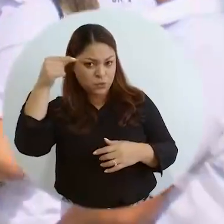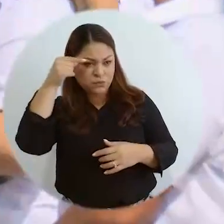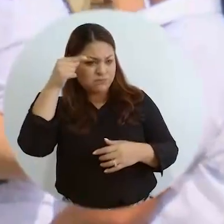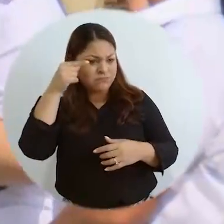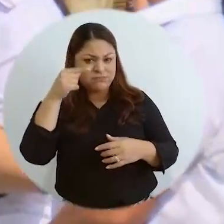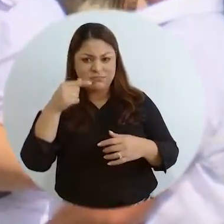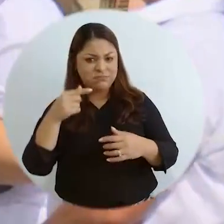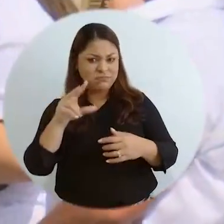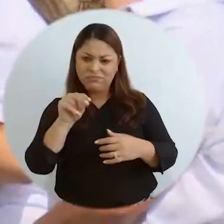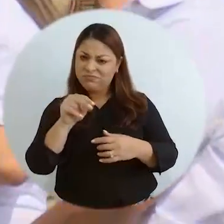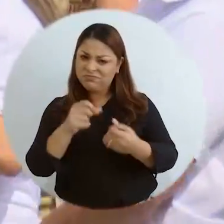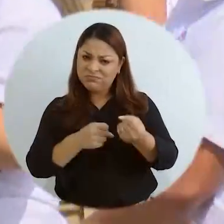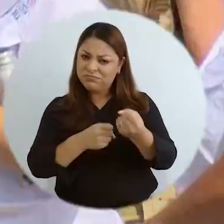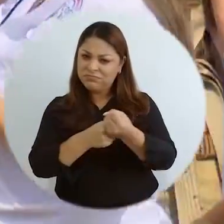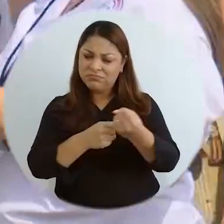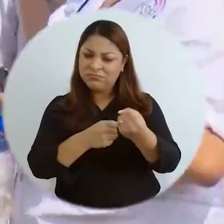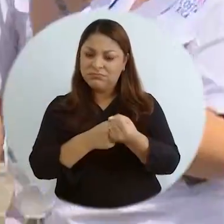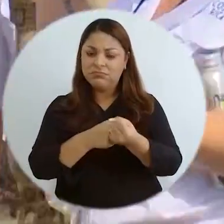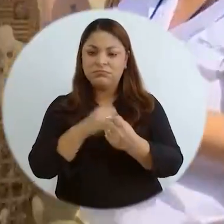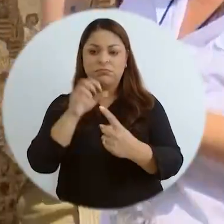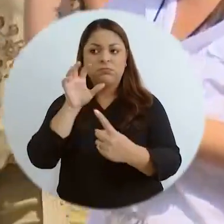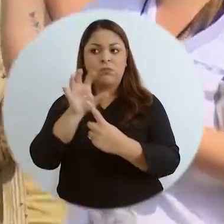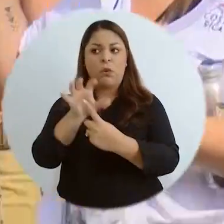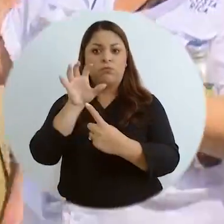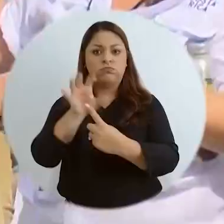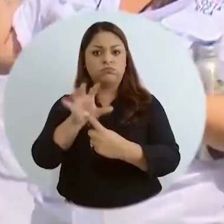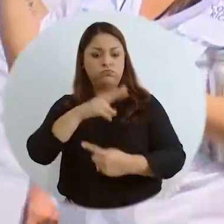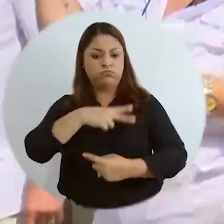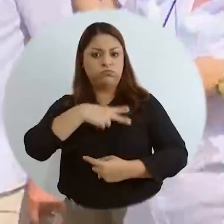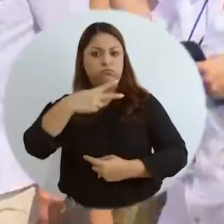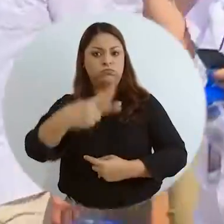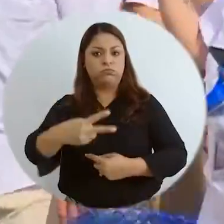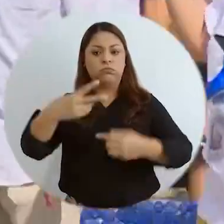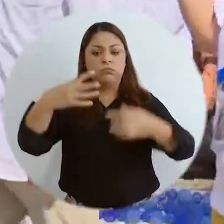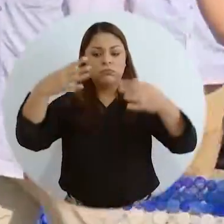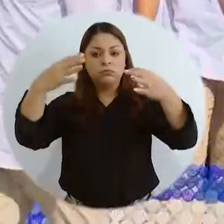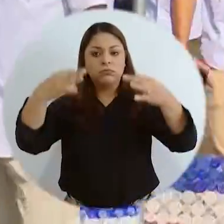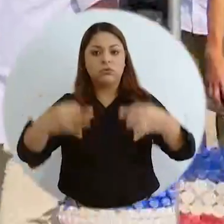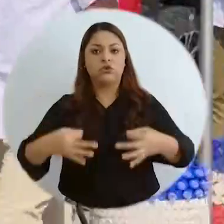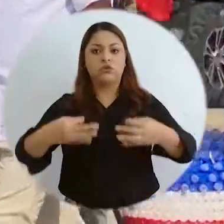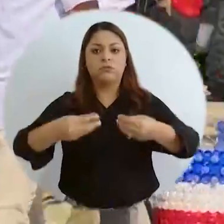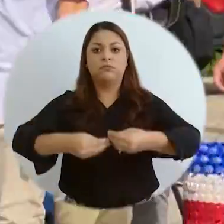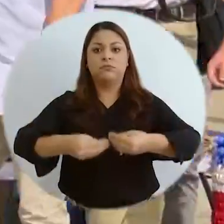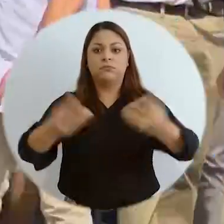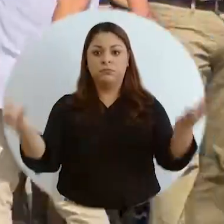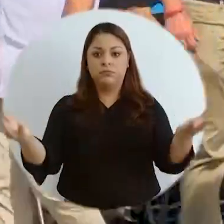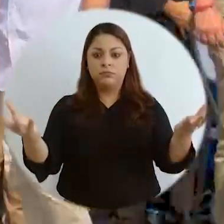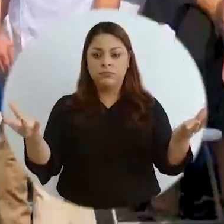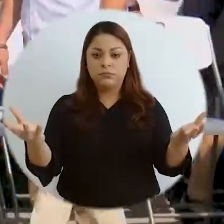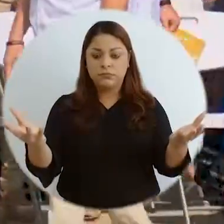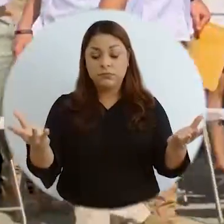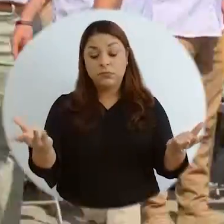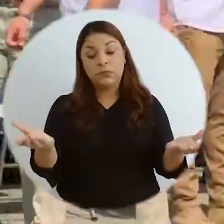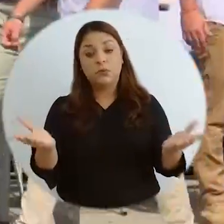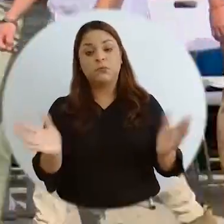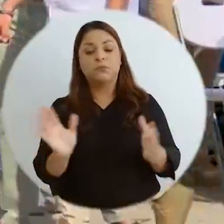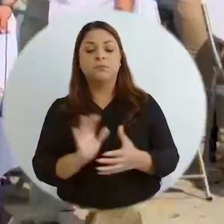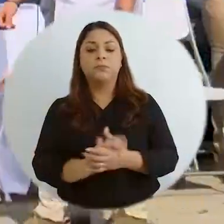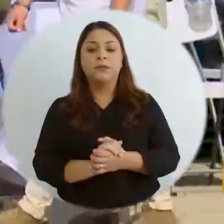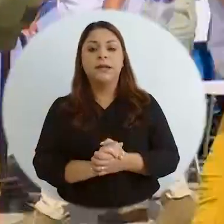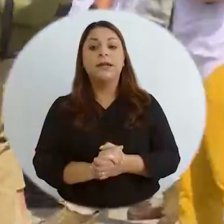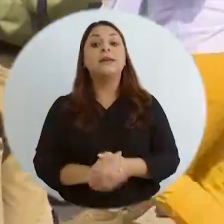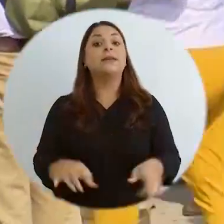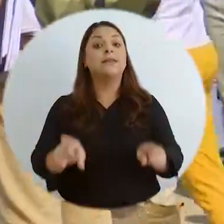demandas. E inclusive en un tema tan sensible como es el tema educativo, donde hay una